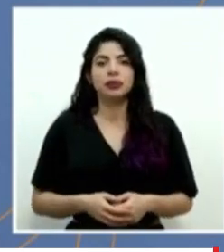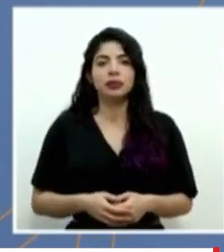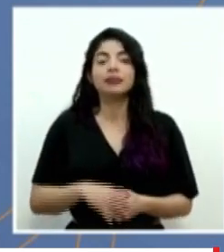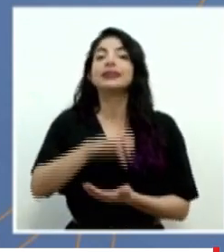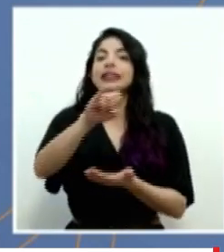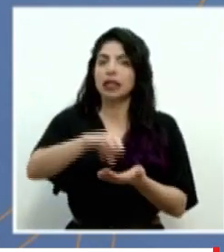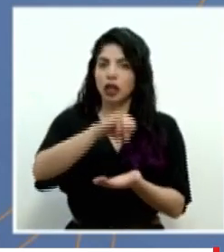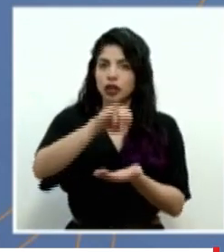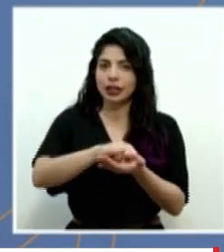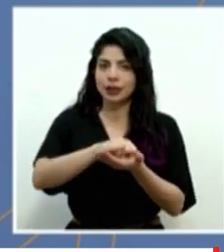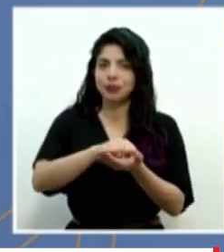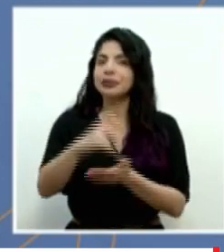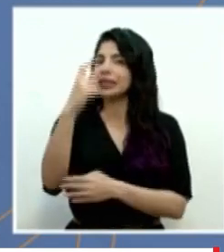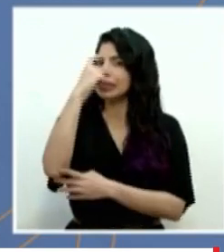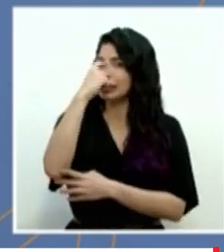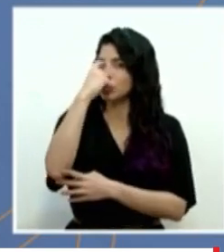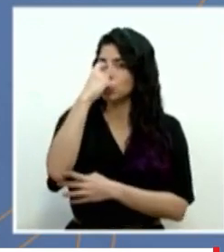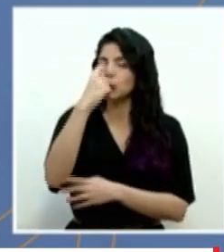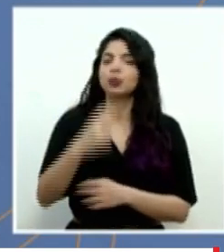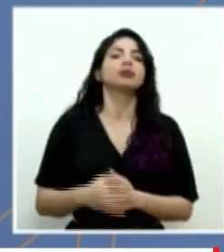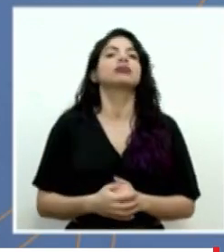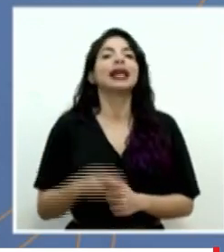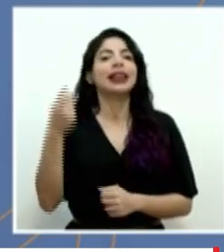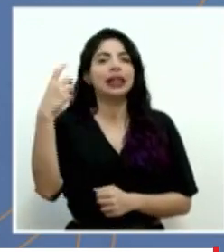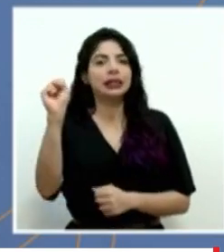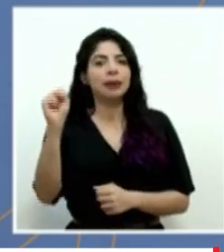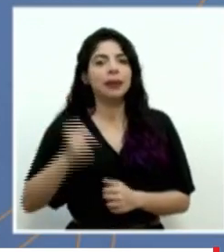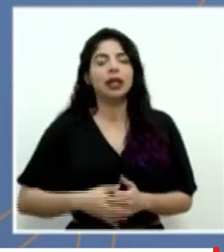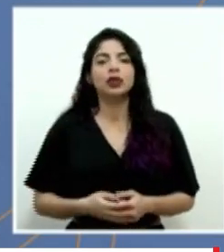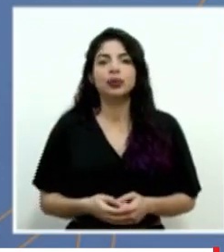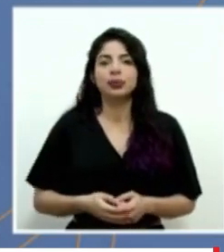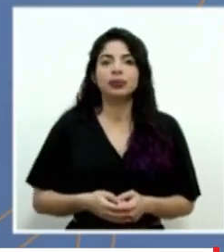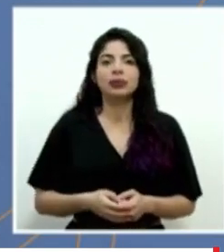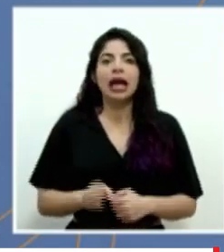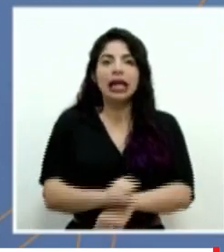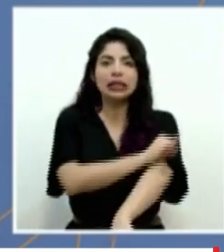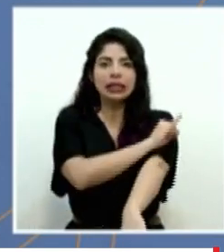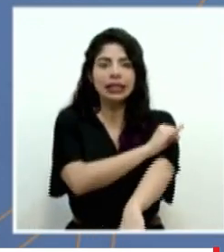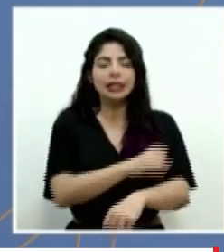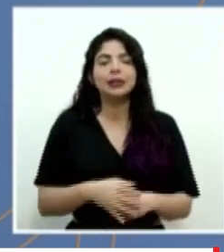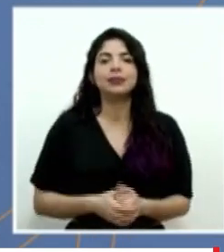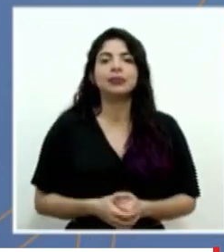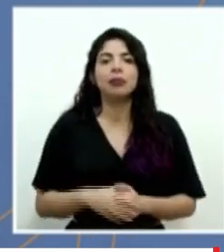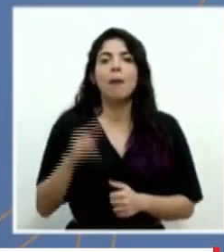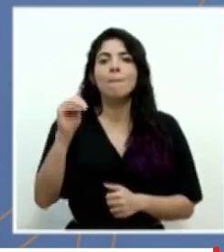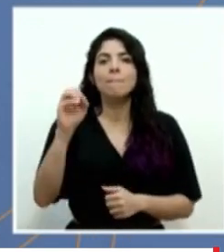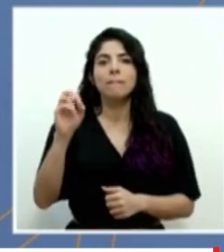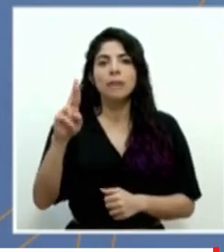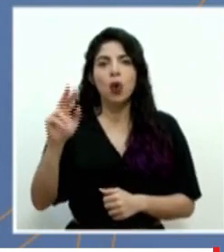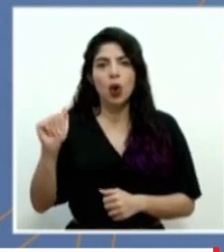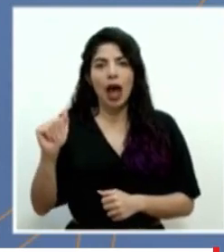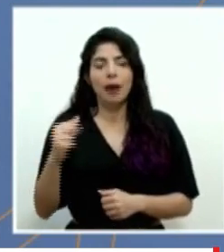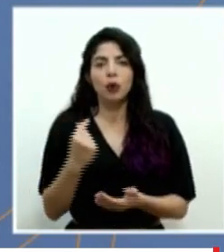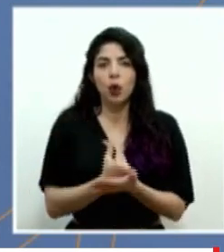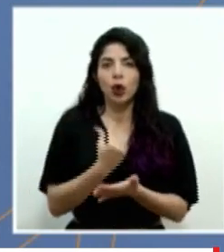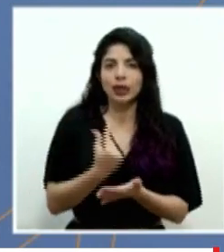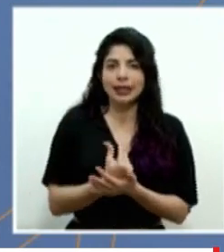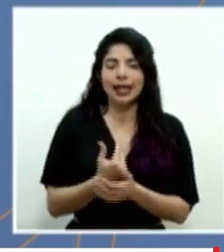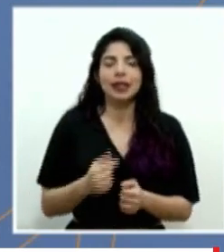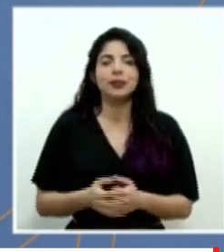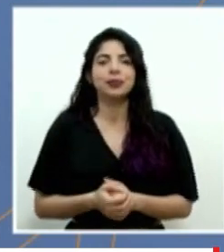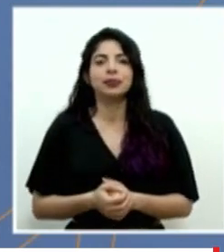serían San José, Escazú, Desamparados, Acerrí, Mora,